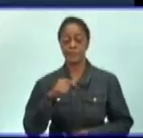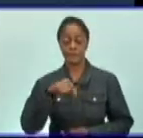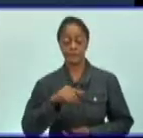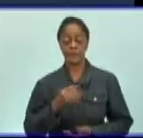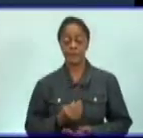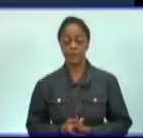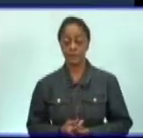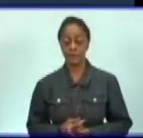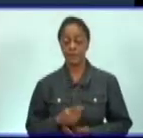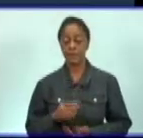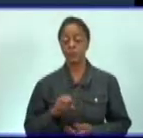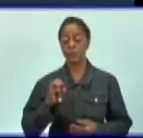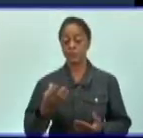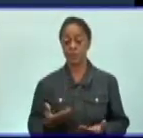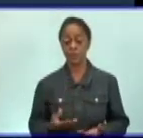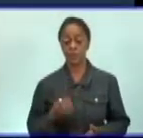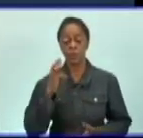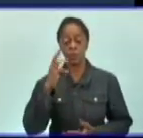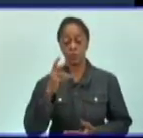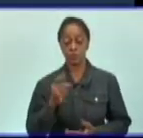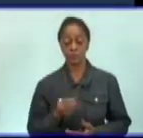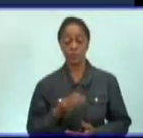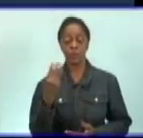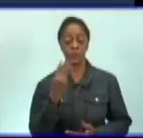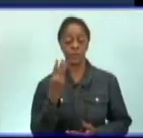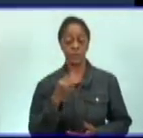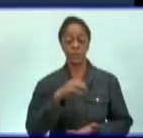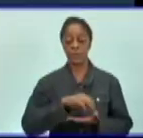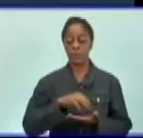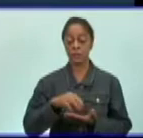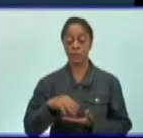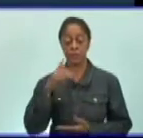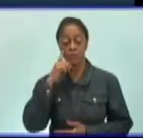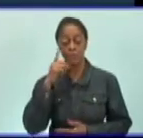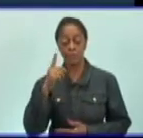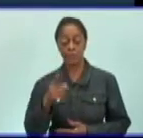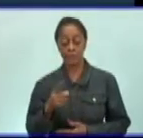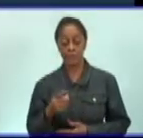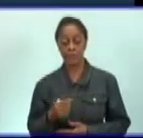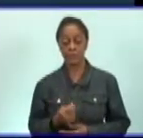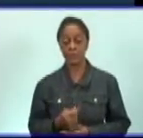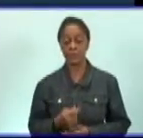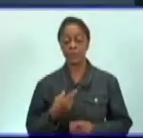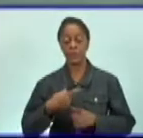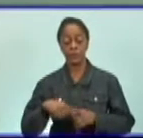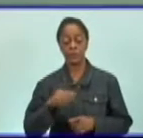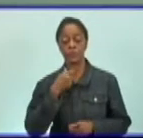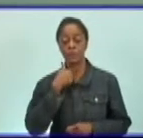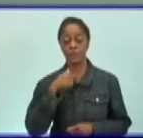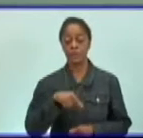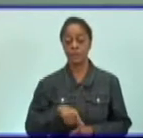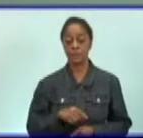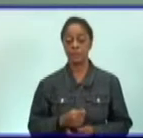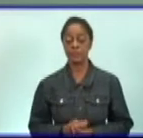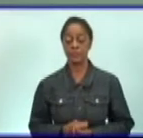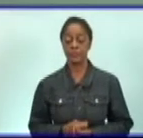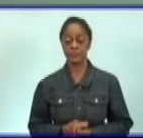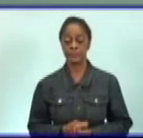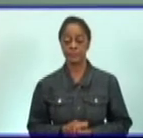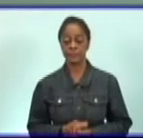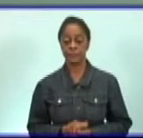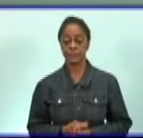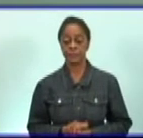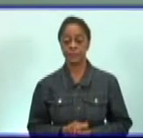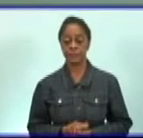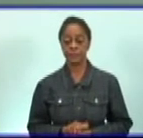caso, hemos operado con números de tres lugares. Veamos el siguiente ejemplo. Como